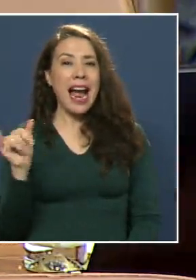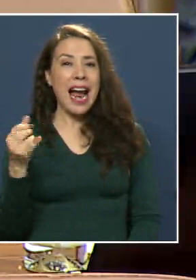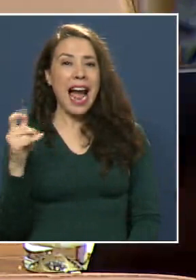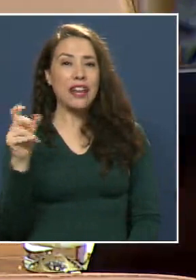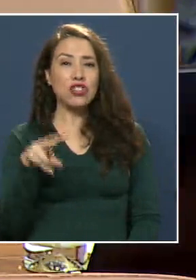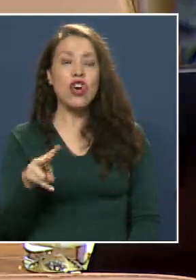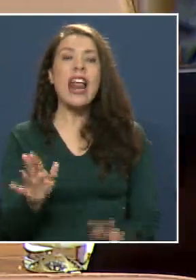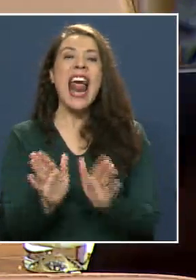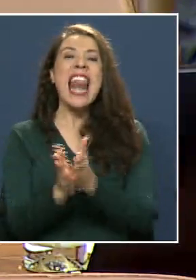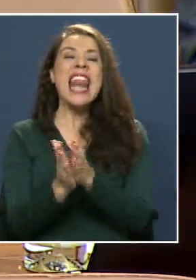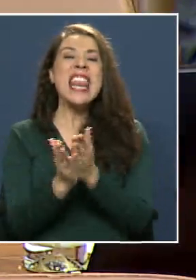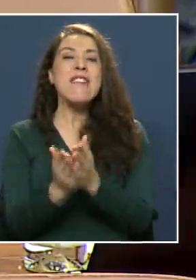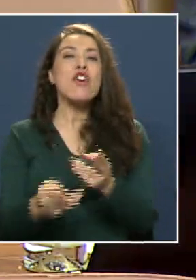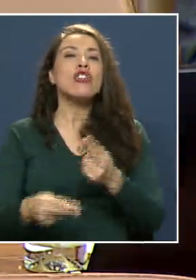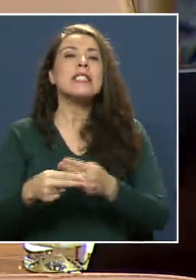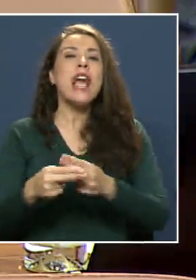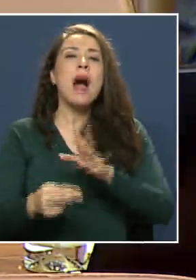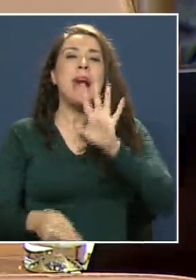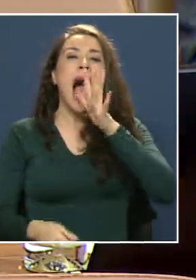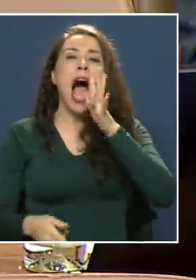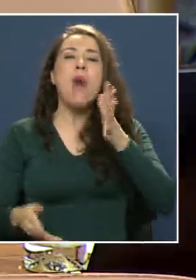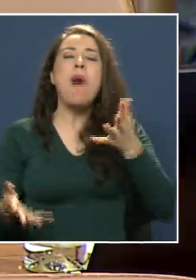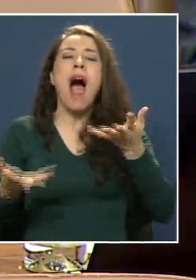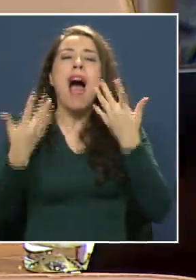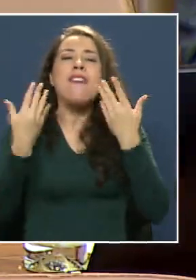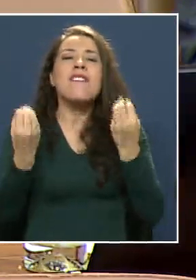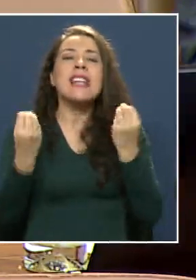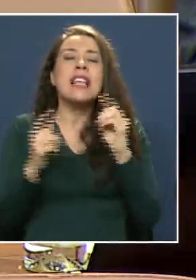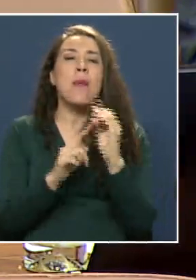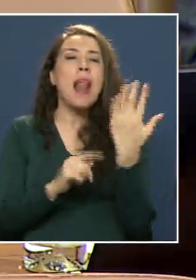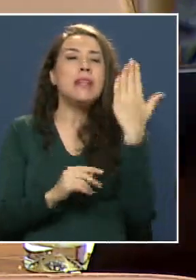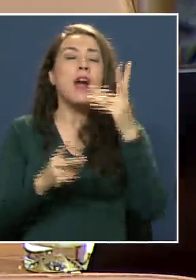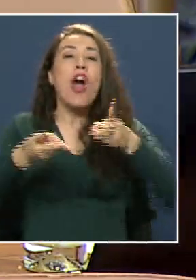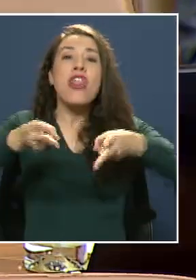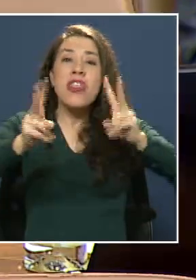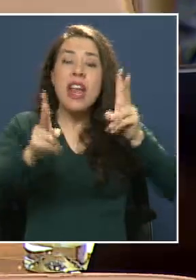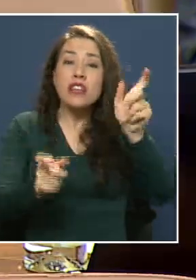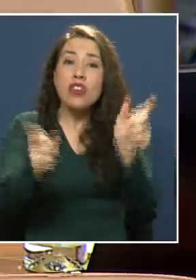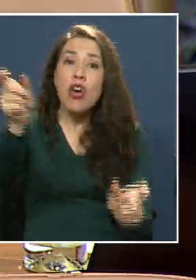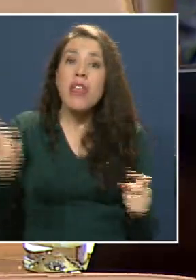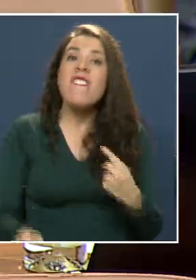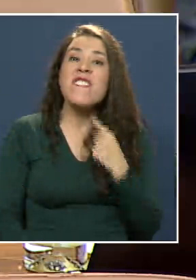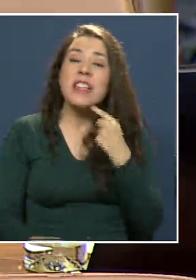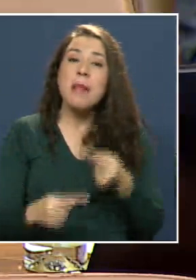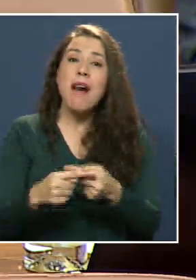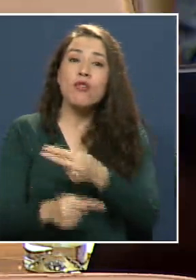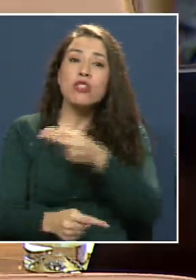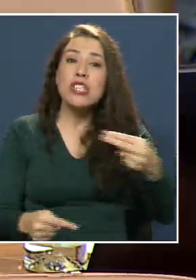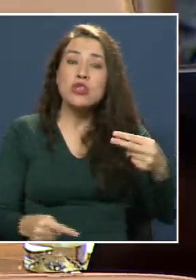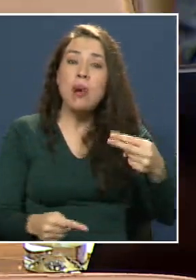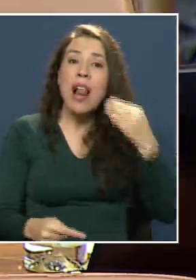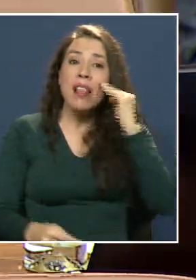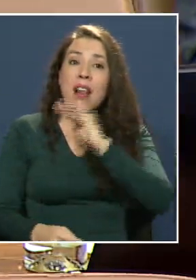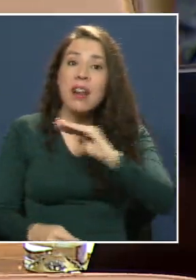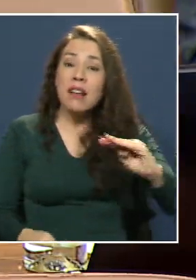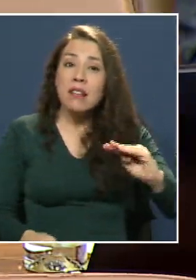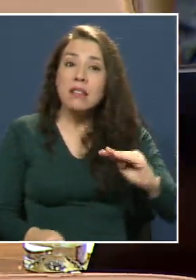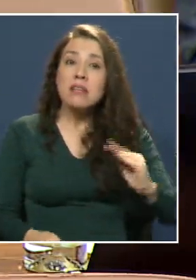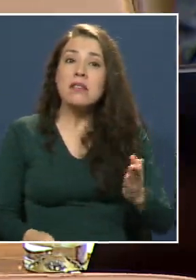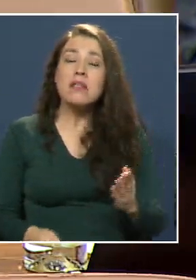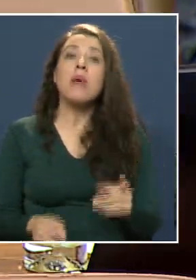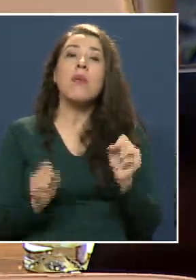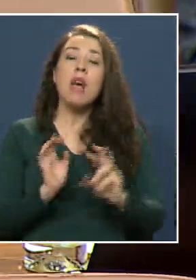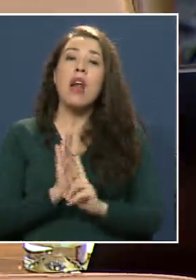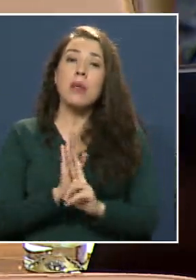Agua Fresca en los Espejos. Es el derecho de las víctimas del abuso sexual infantil a representarse que